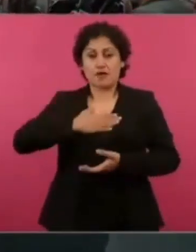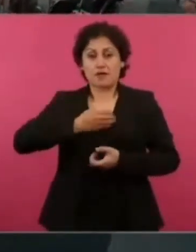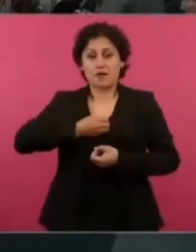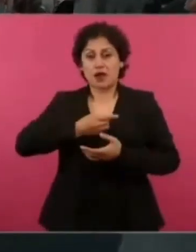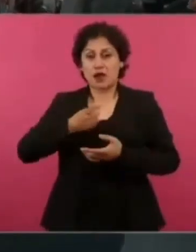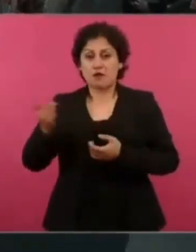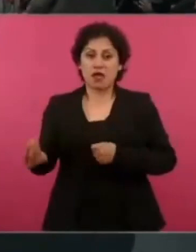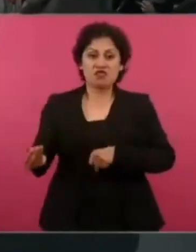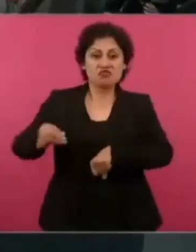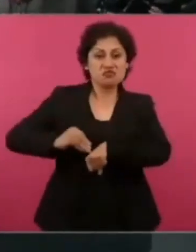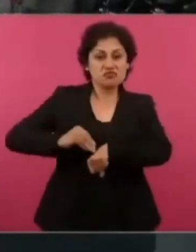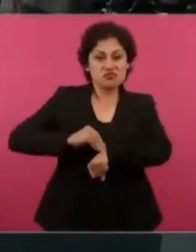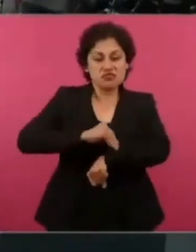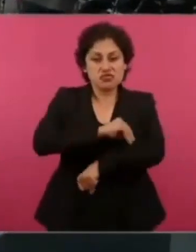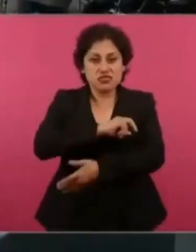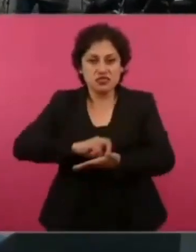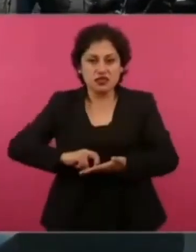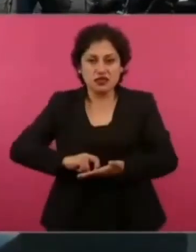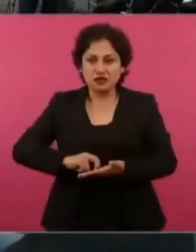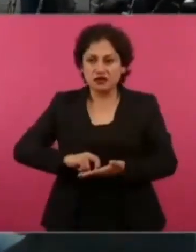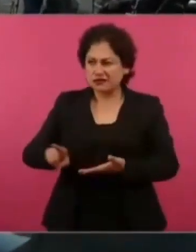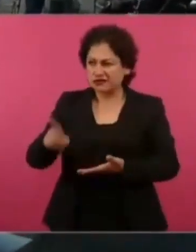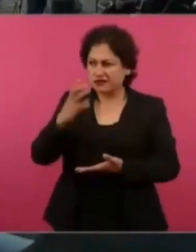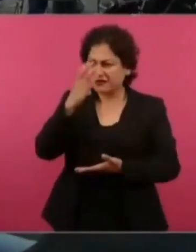el cinismo.